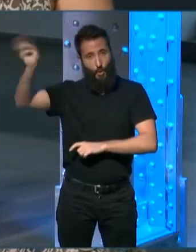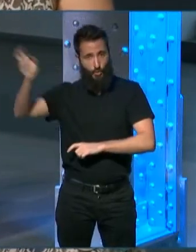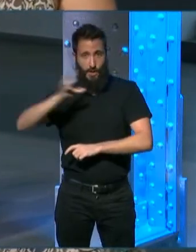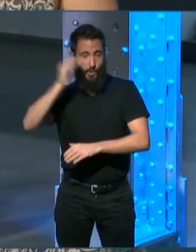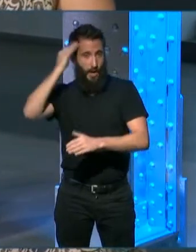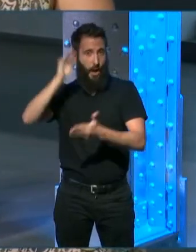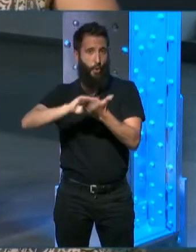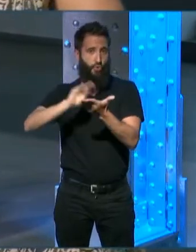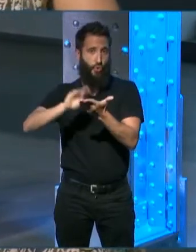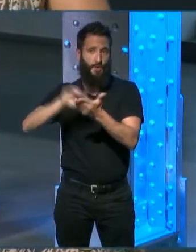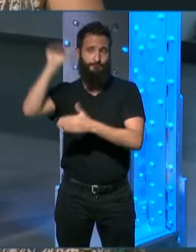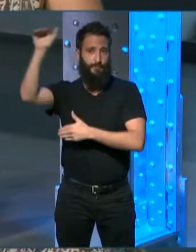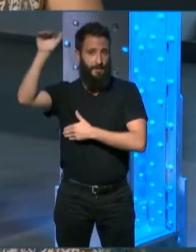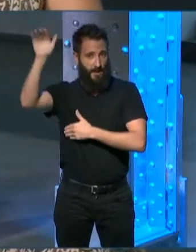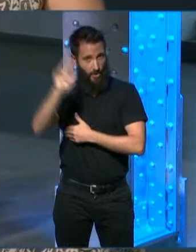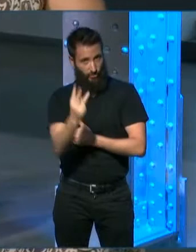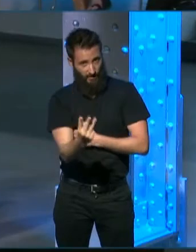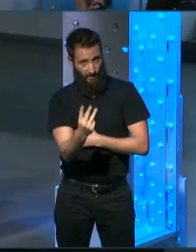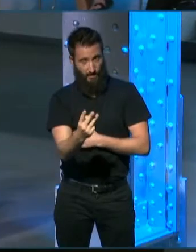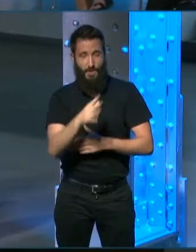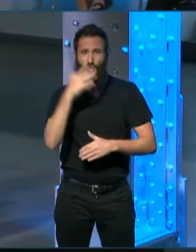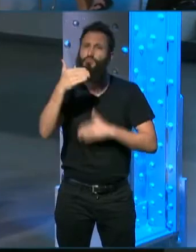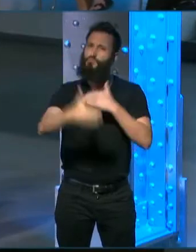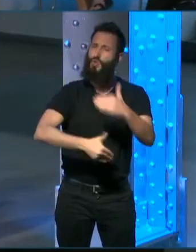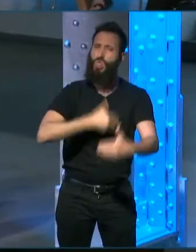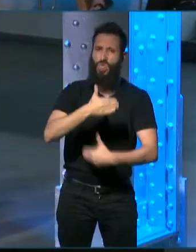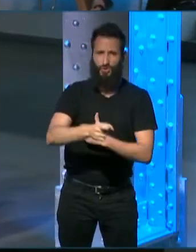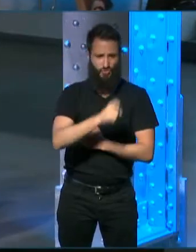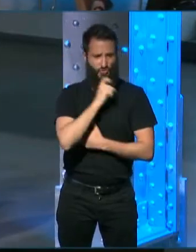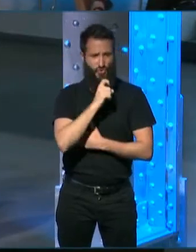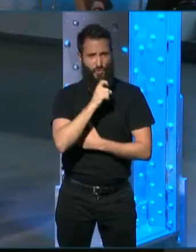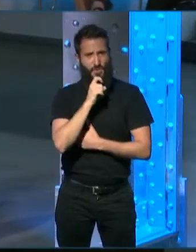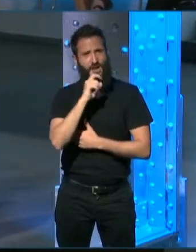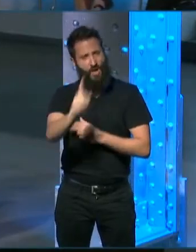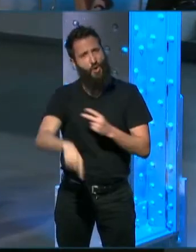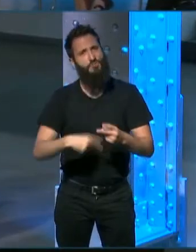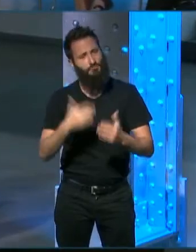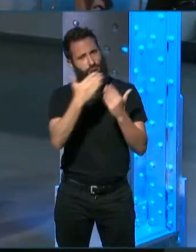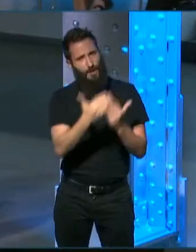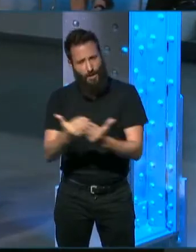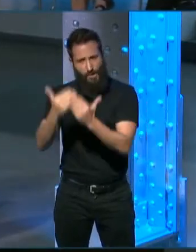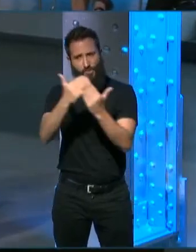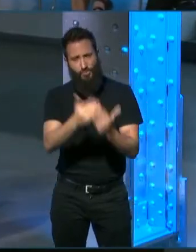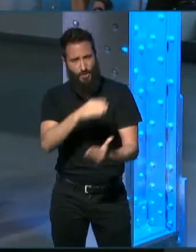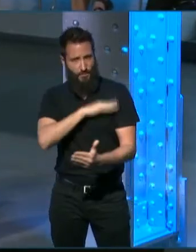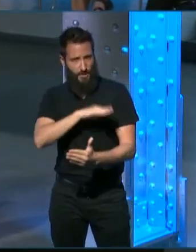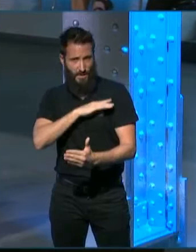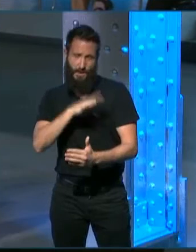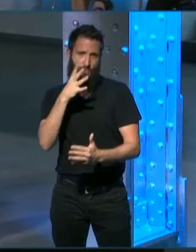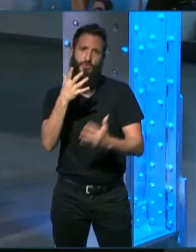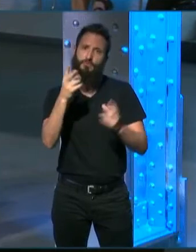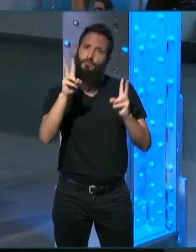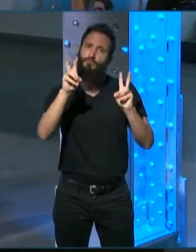autores. Pero bueno, fue un proceso, eso sí, muy difícil y muy estudiado, ¿no? Que no lo tomamos muy en serio.